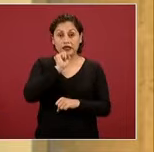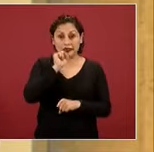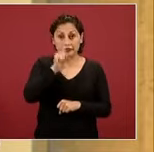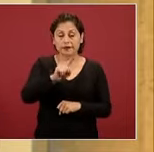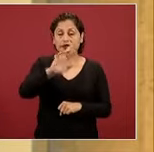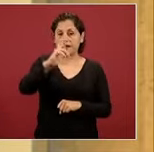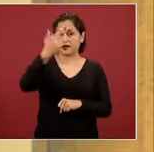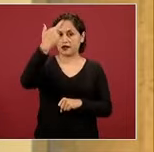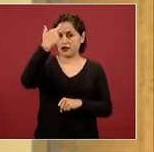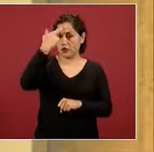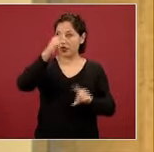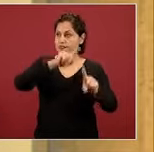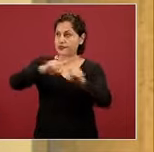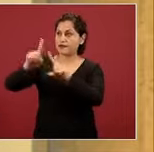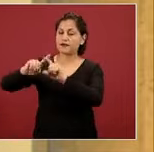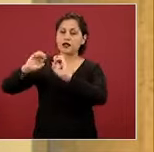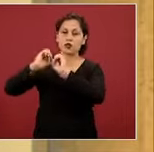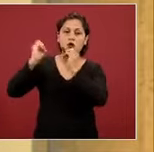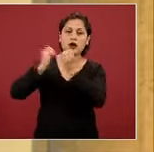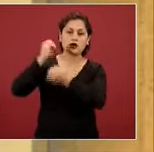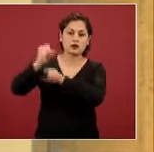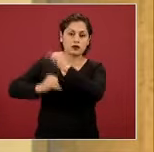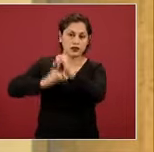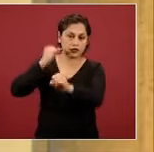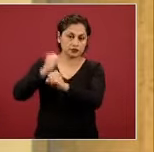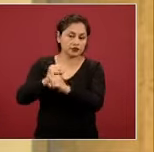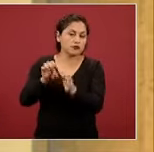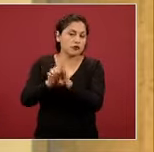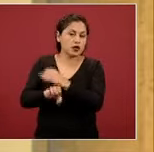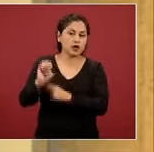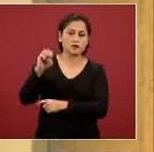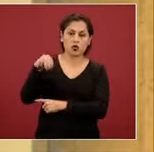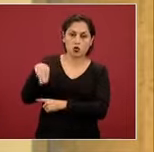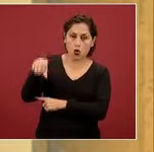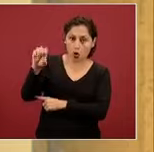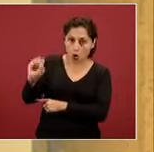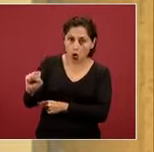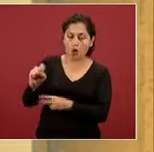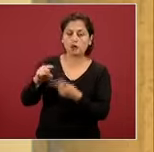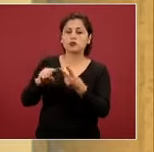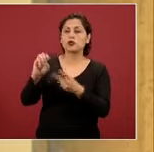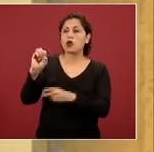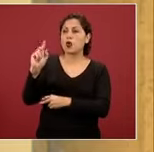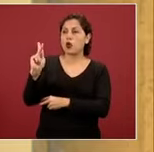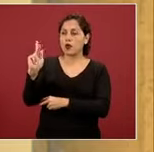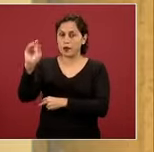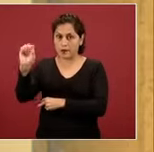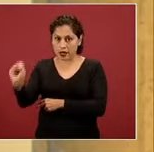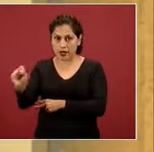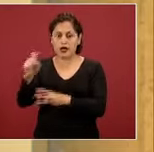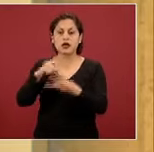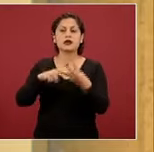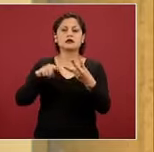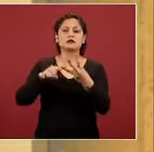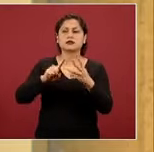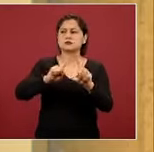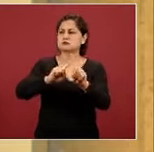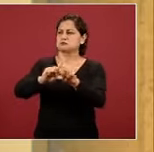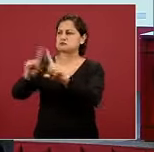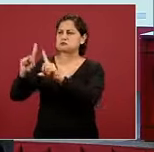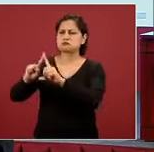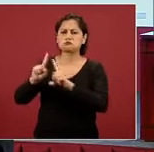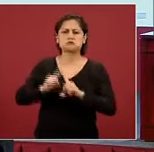los organismos internacionales, específicamente la Organización Mundial de la Salud, la Organización Panamericana de la Salud, diversas